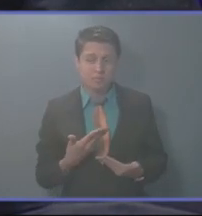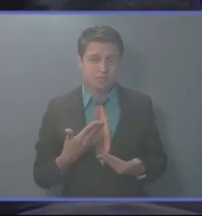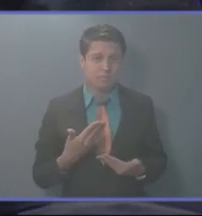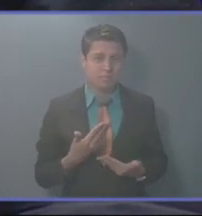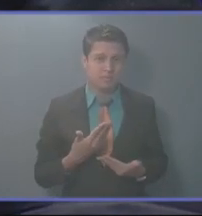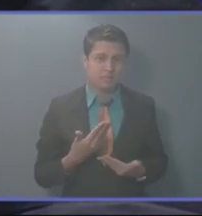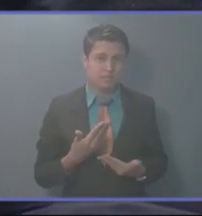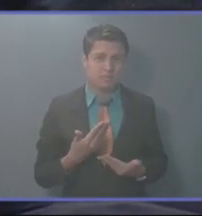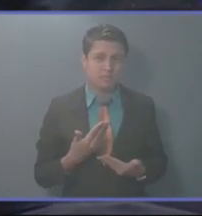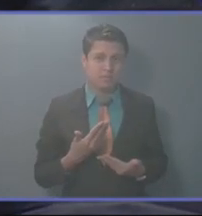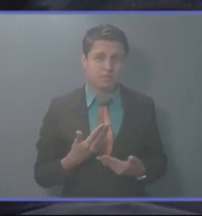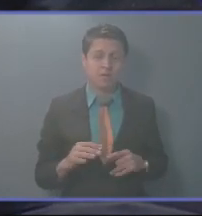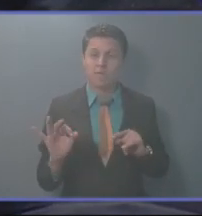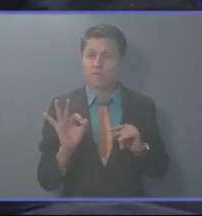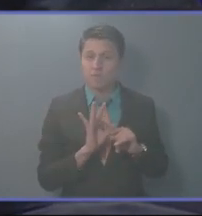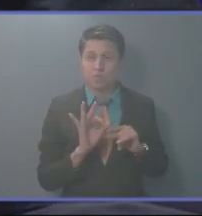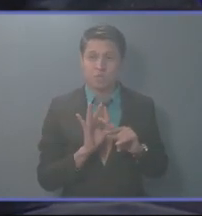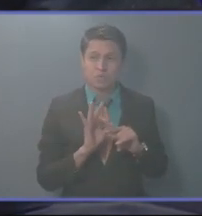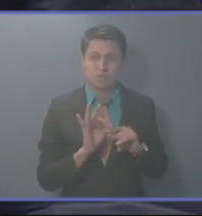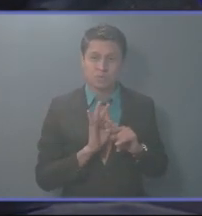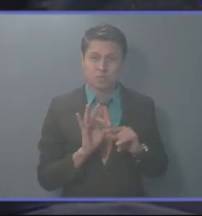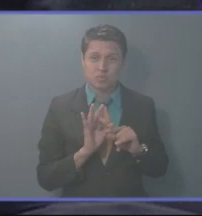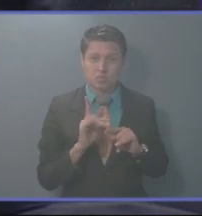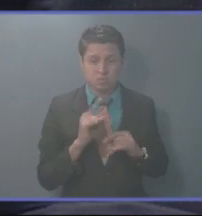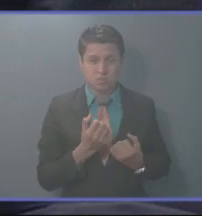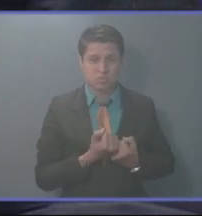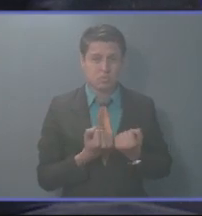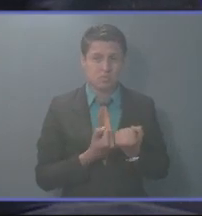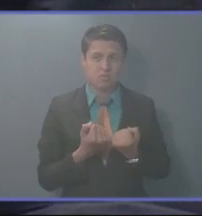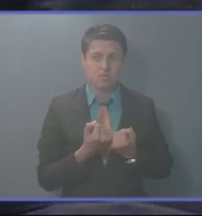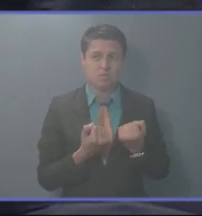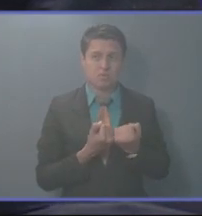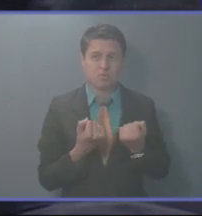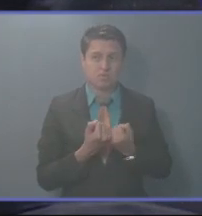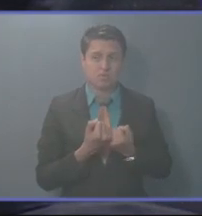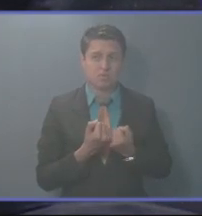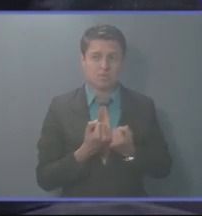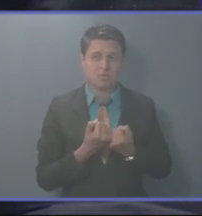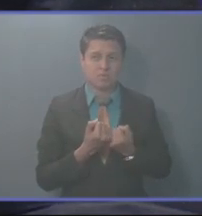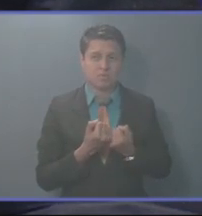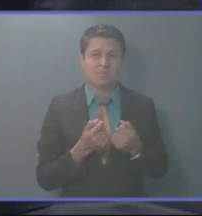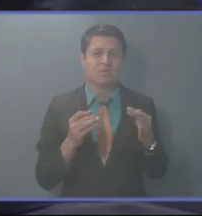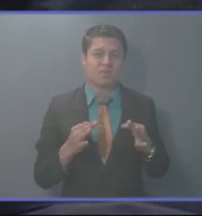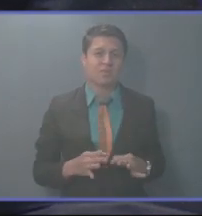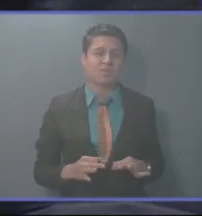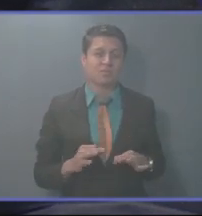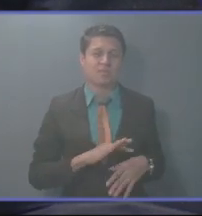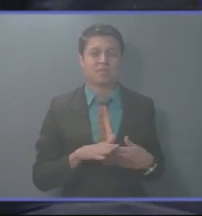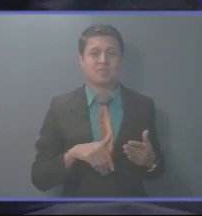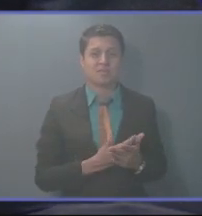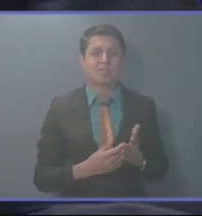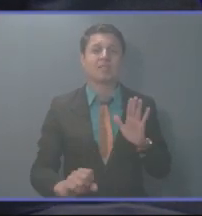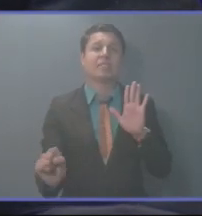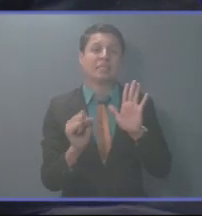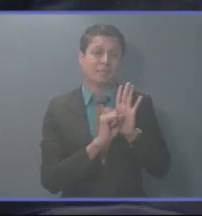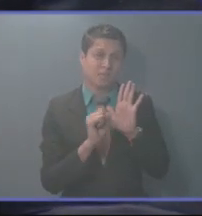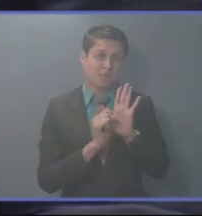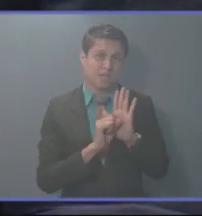sustituirla en función de factores como el arrepentimiento, las disculpas públicas, la reparación material o simbólica, entre